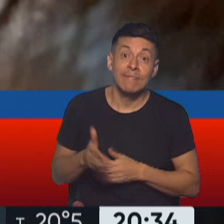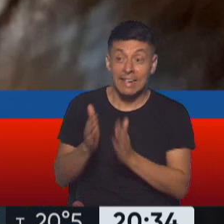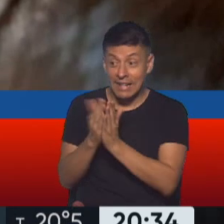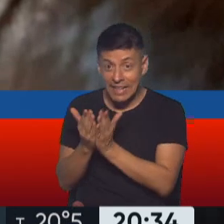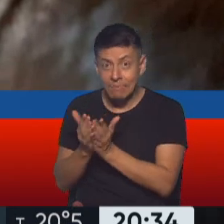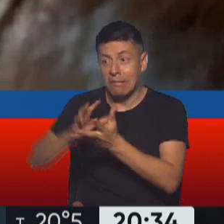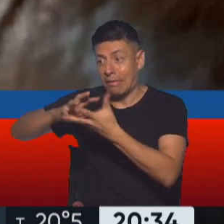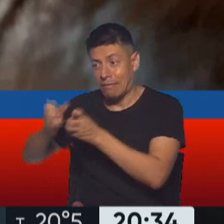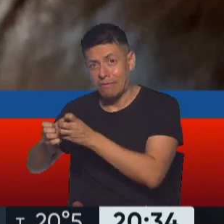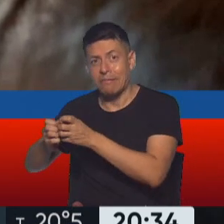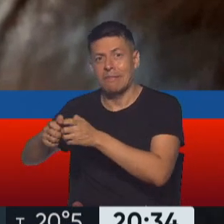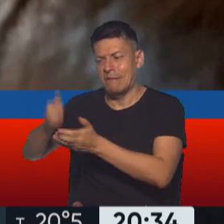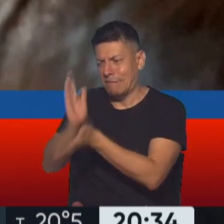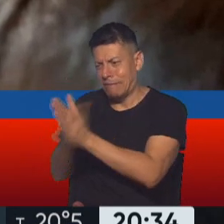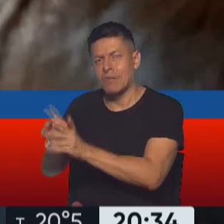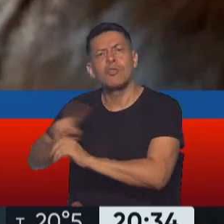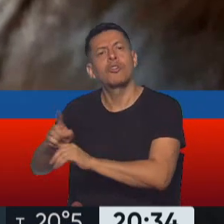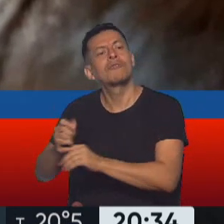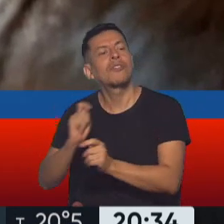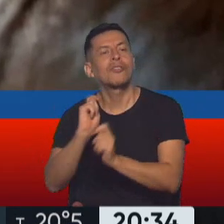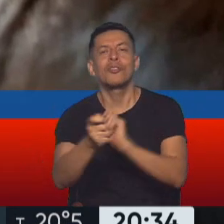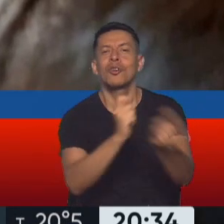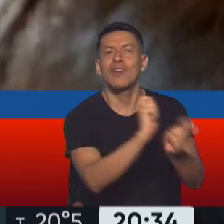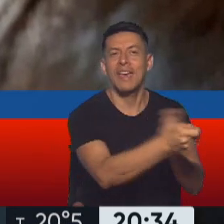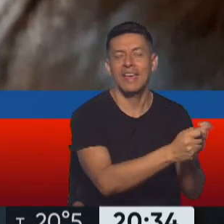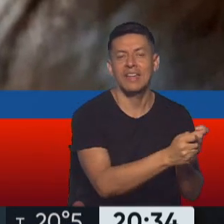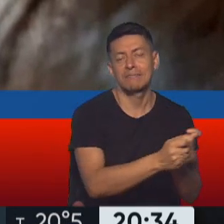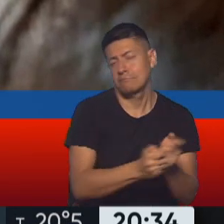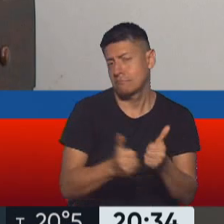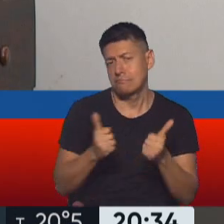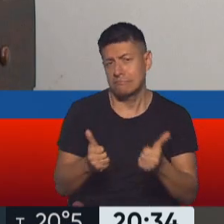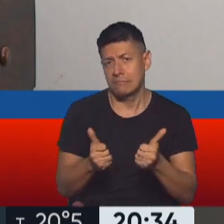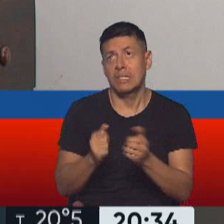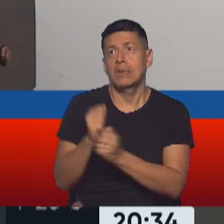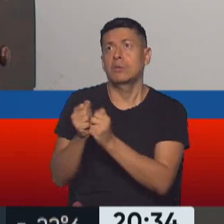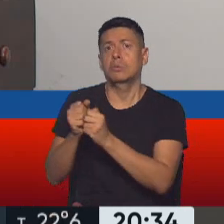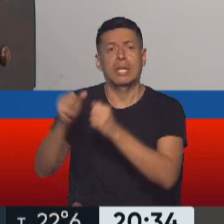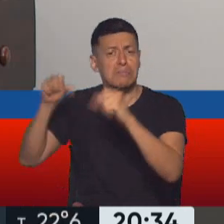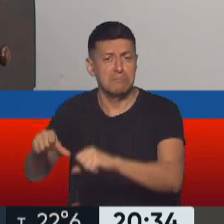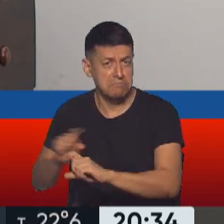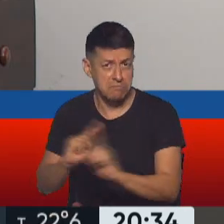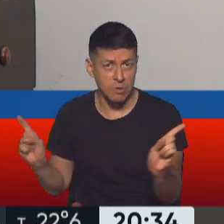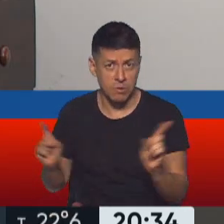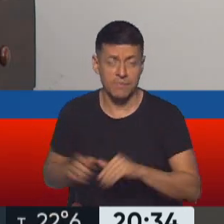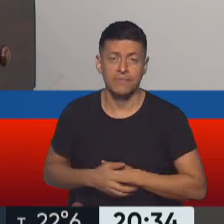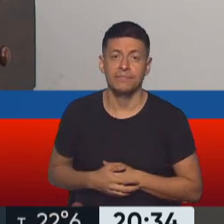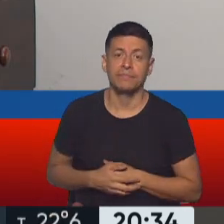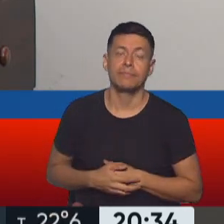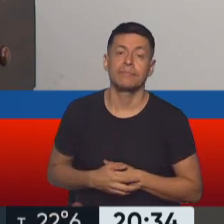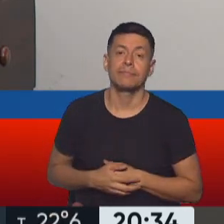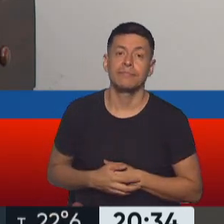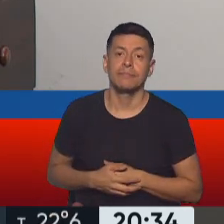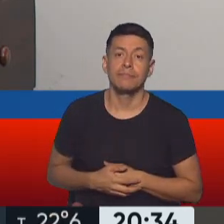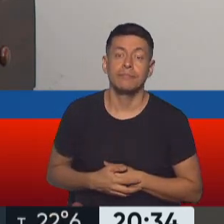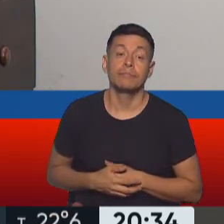vez del picado no va a a embromar de ninguna manera la industria por lo tanto me parece que